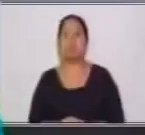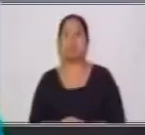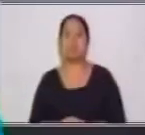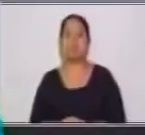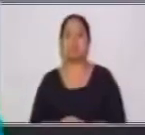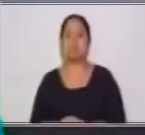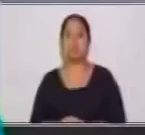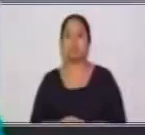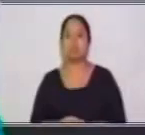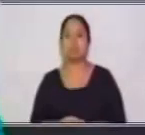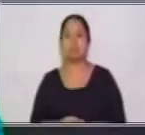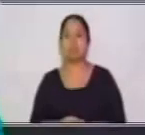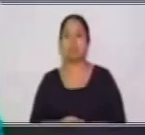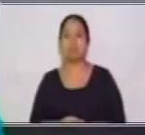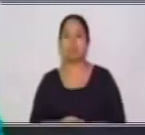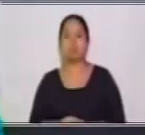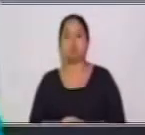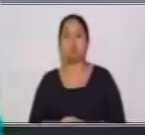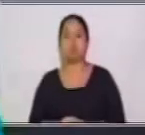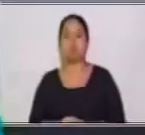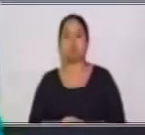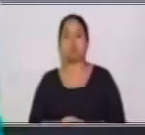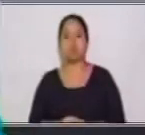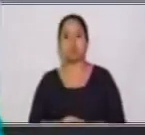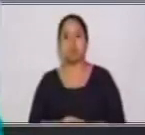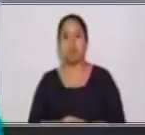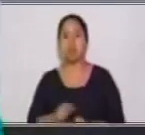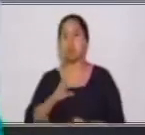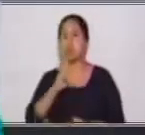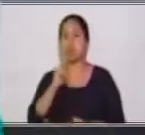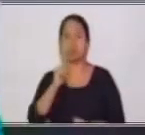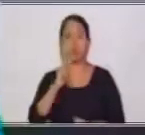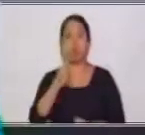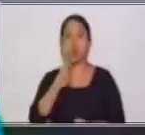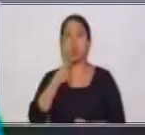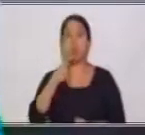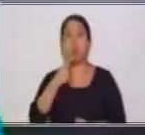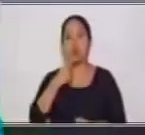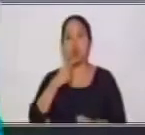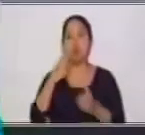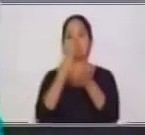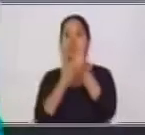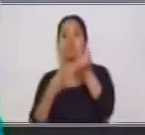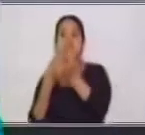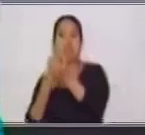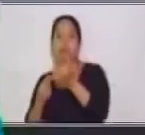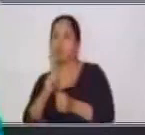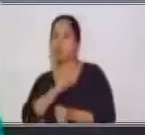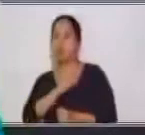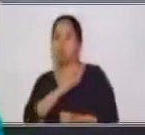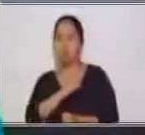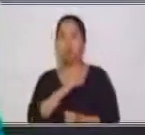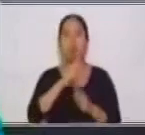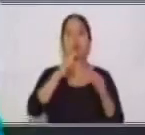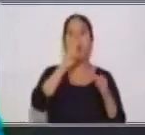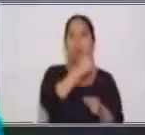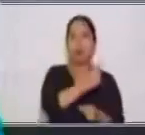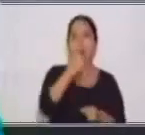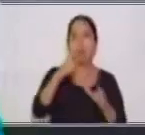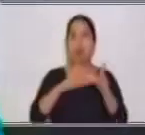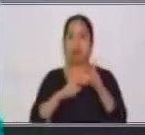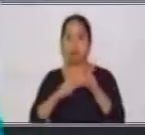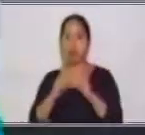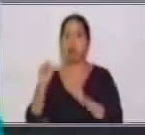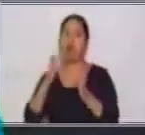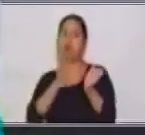lo digo o lo menciono en sílabas, sino que menciono cada inicial. Ahora RAE, en este caso RAE cumple función de